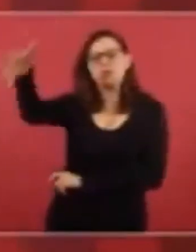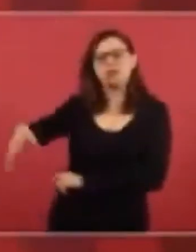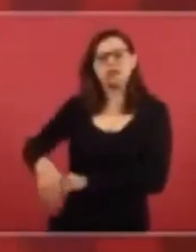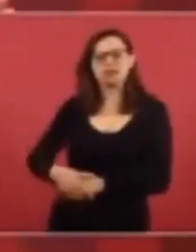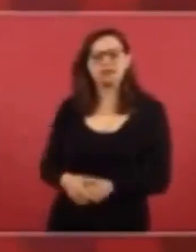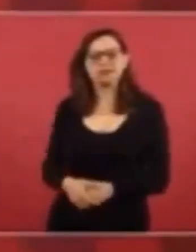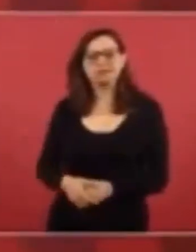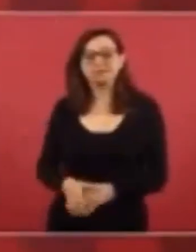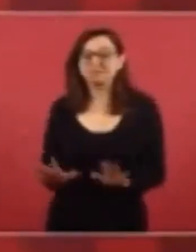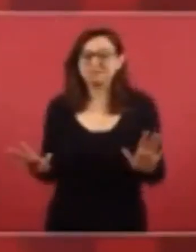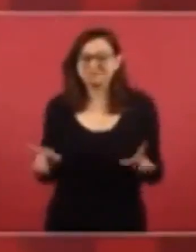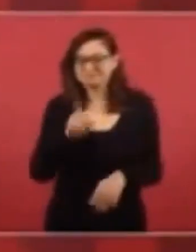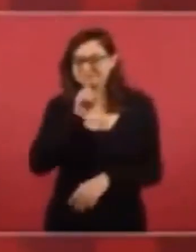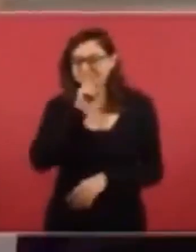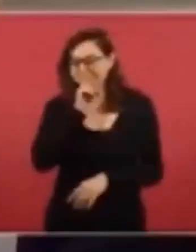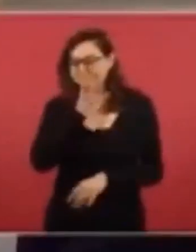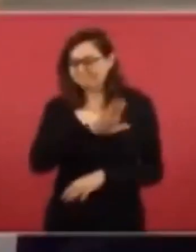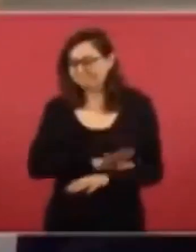Y ya.